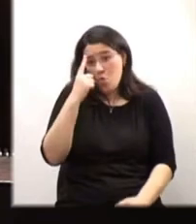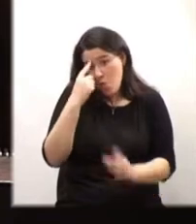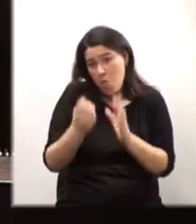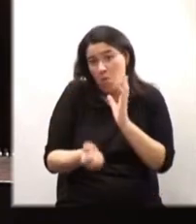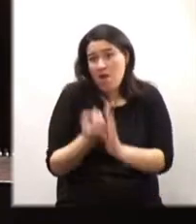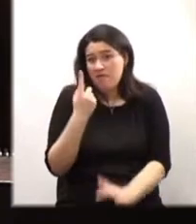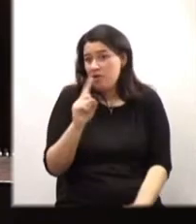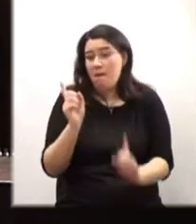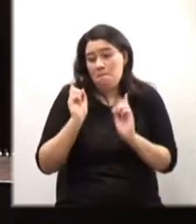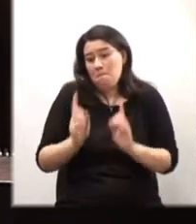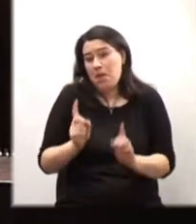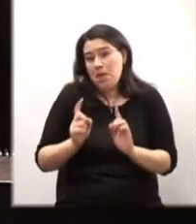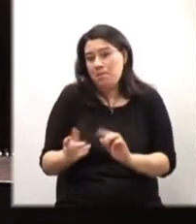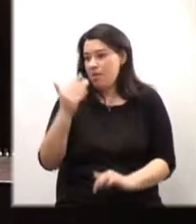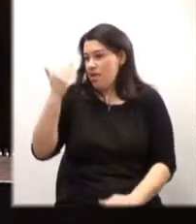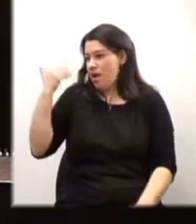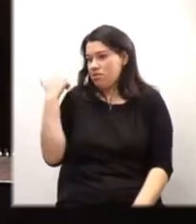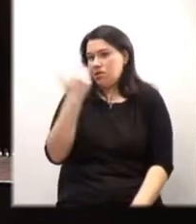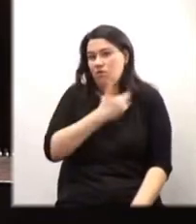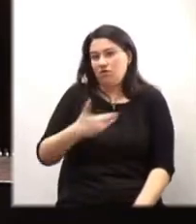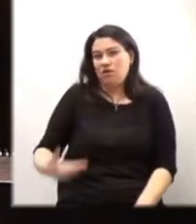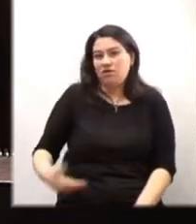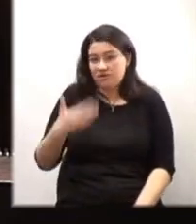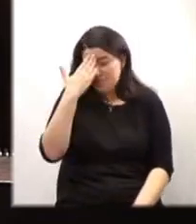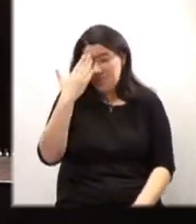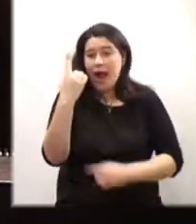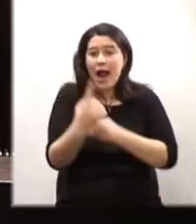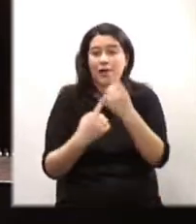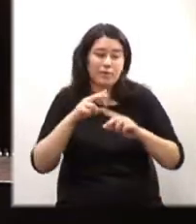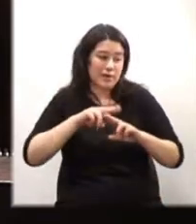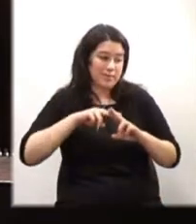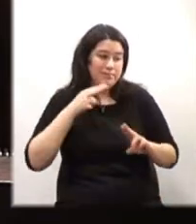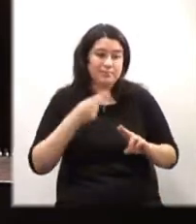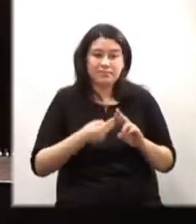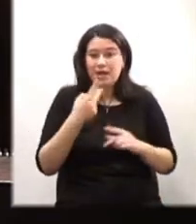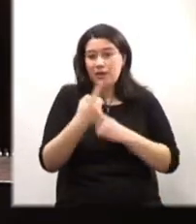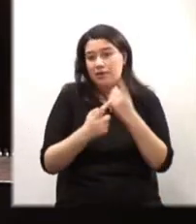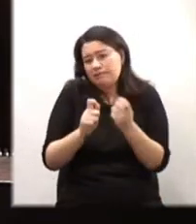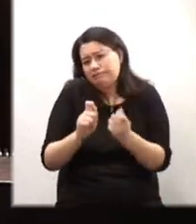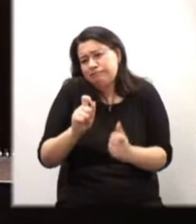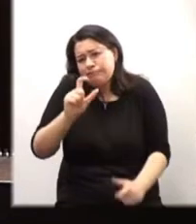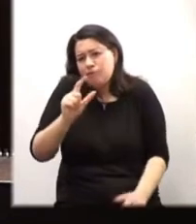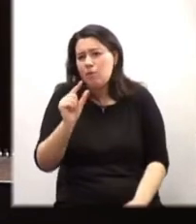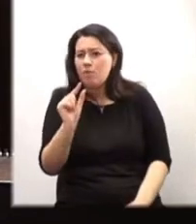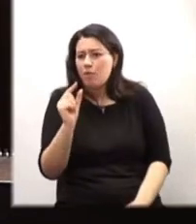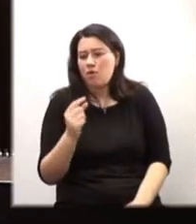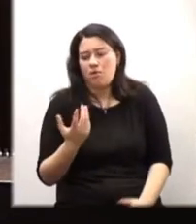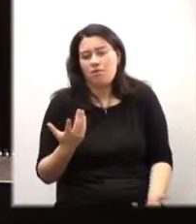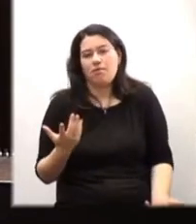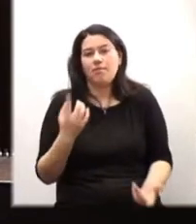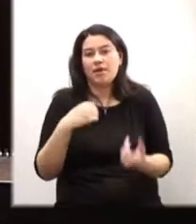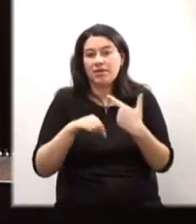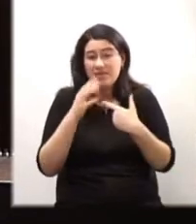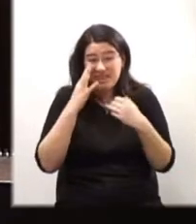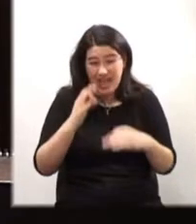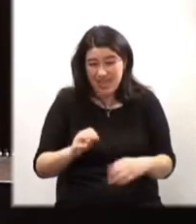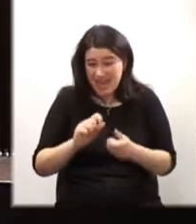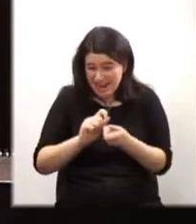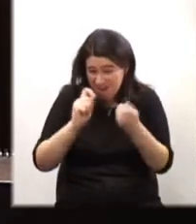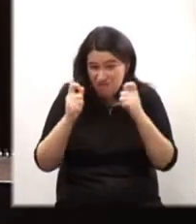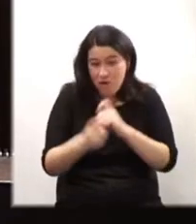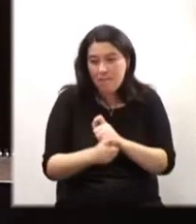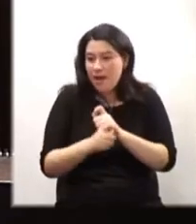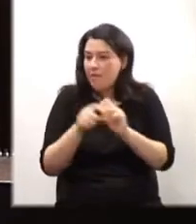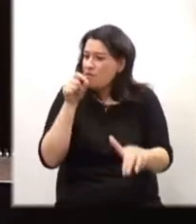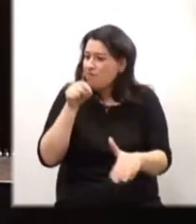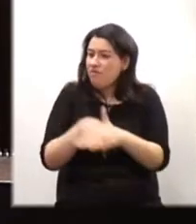innovación, son las mismas que venían desde el gobierno del Frente Amplio, algunas recortadas, otras incrementadas un poco en sus valores, pero no hay ninguna reforma